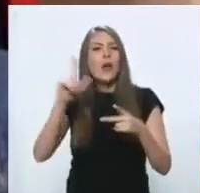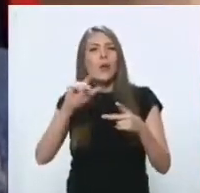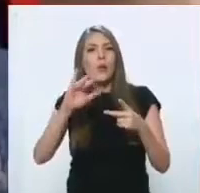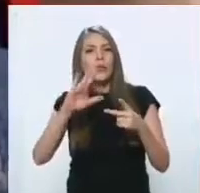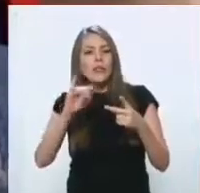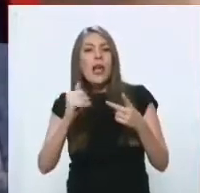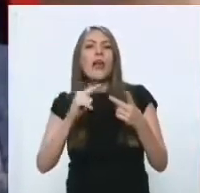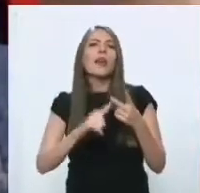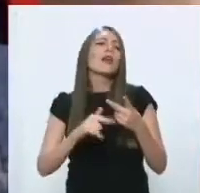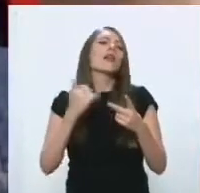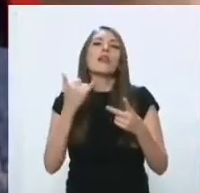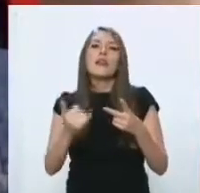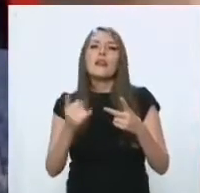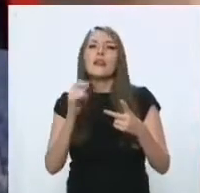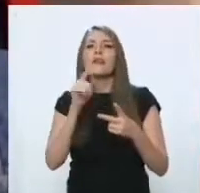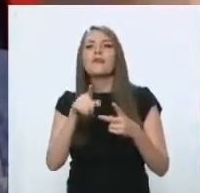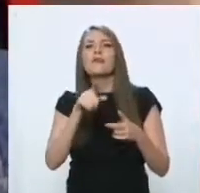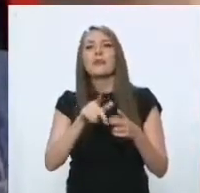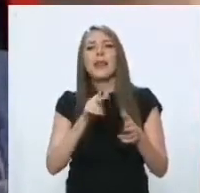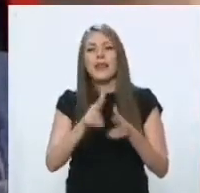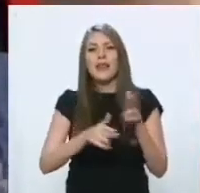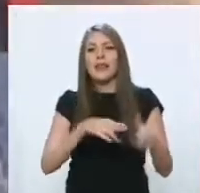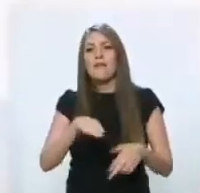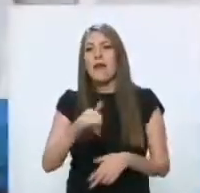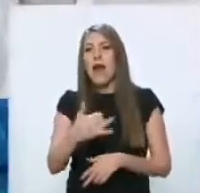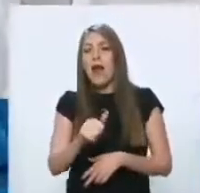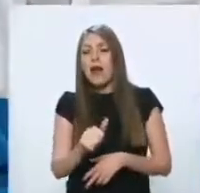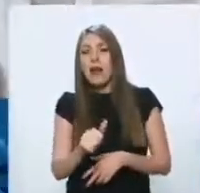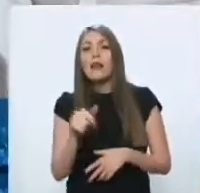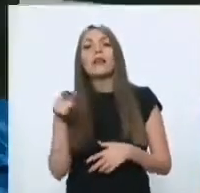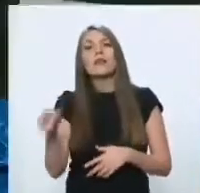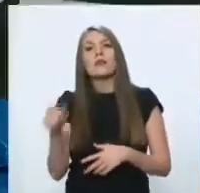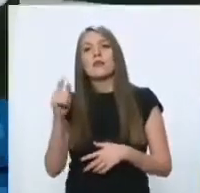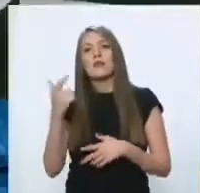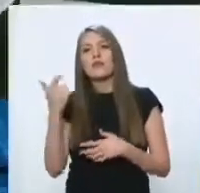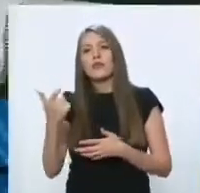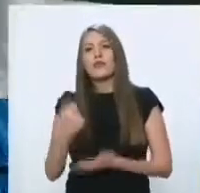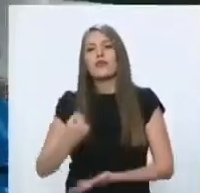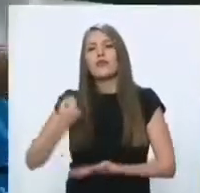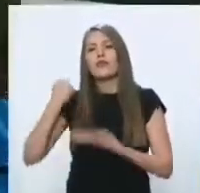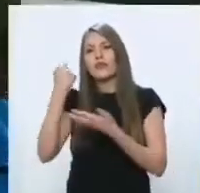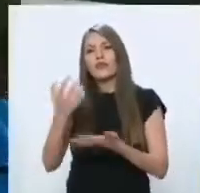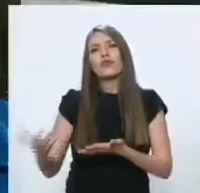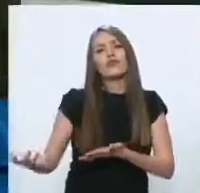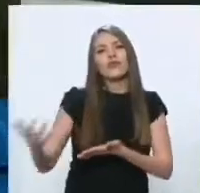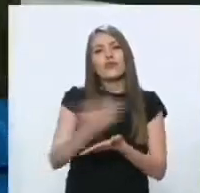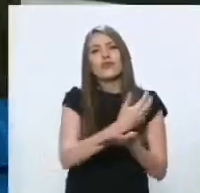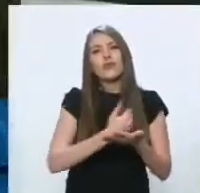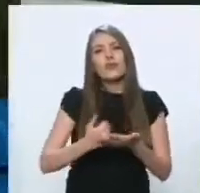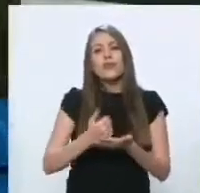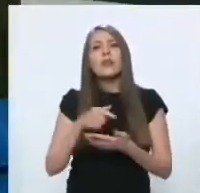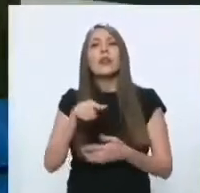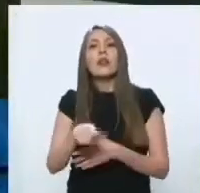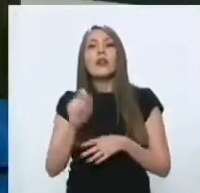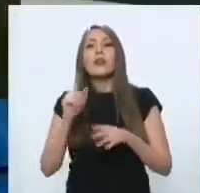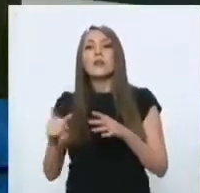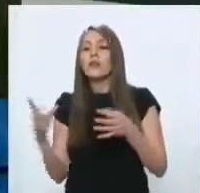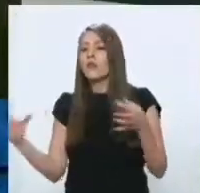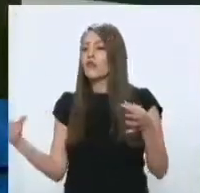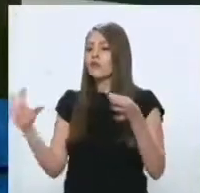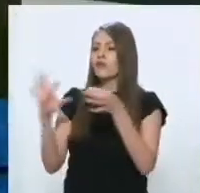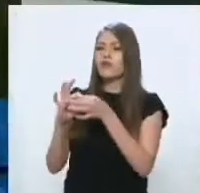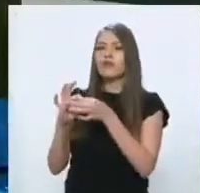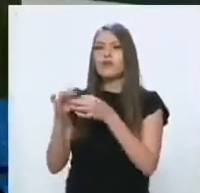Maya, pues ahí se trata de inversión pública en asociación con empresarios